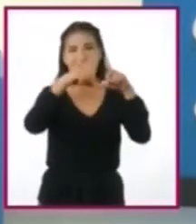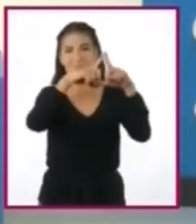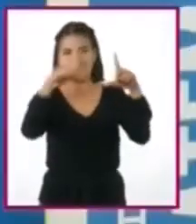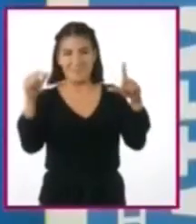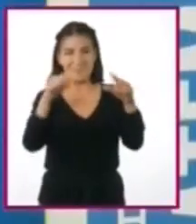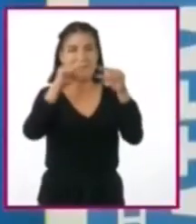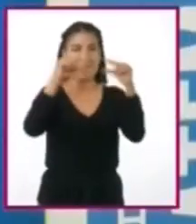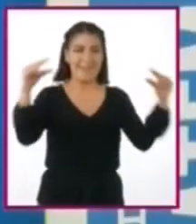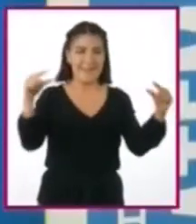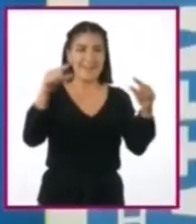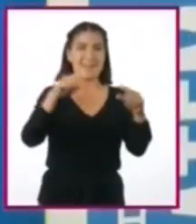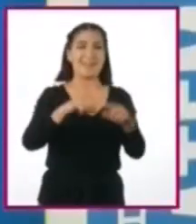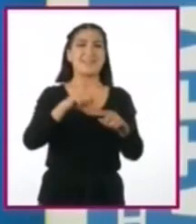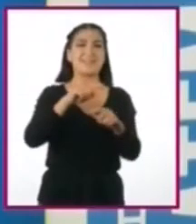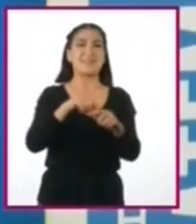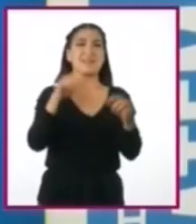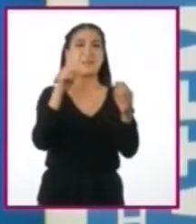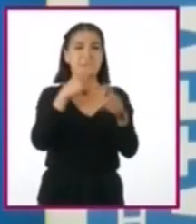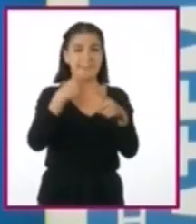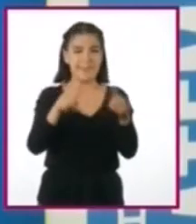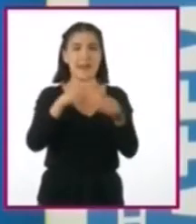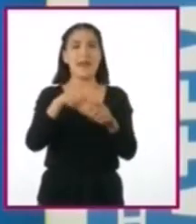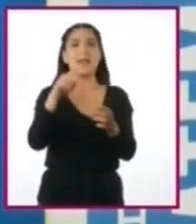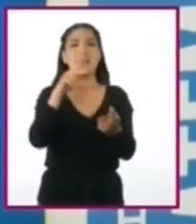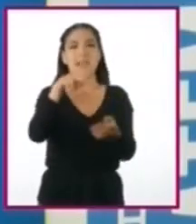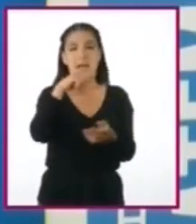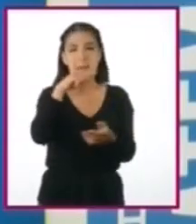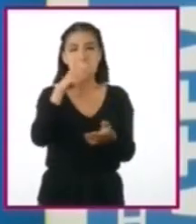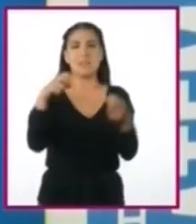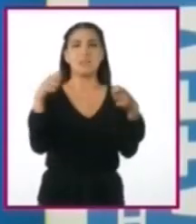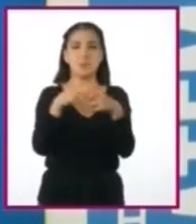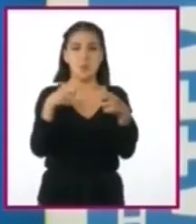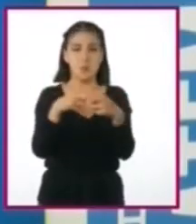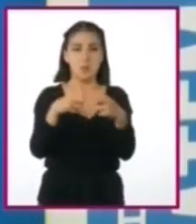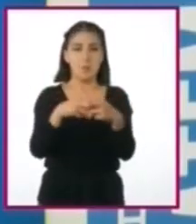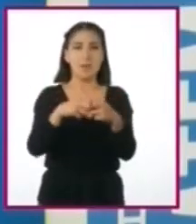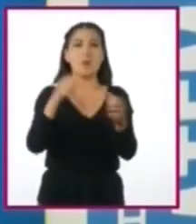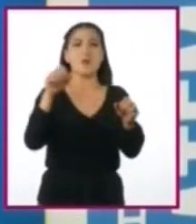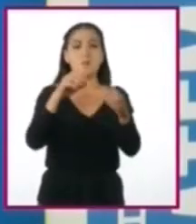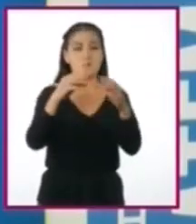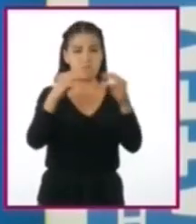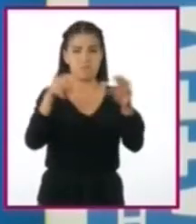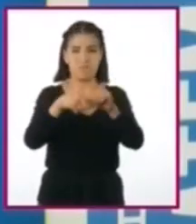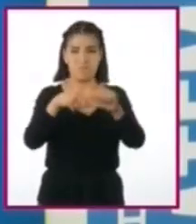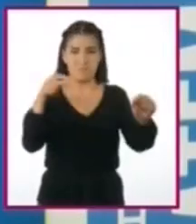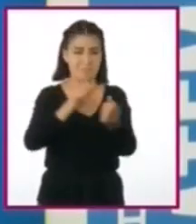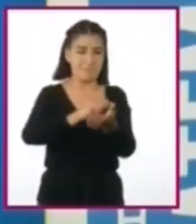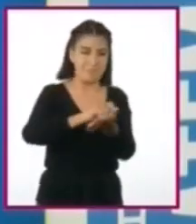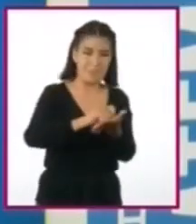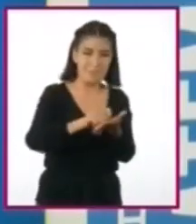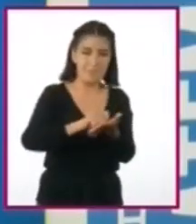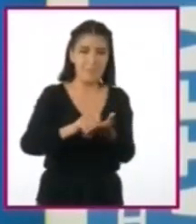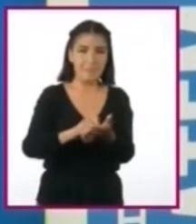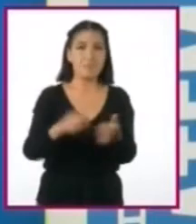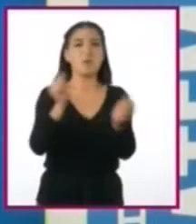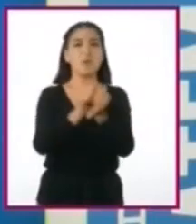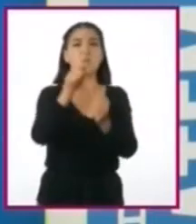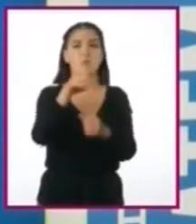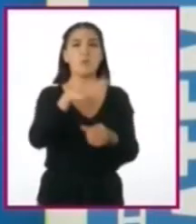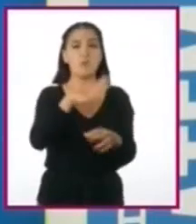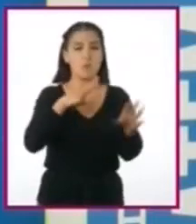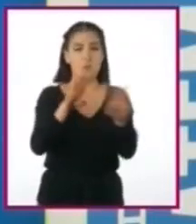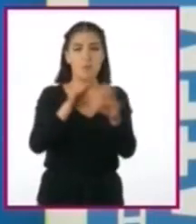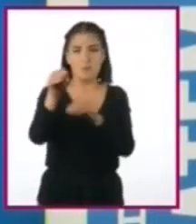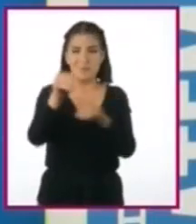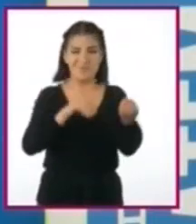clase. Marcador, lápiz y goma. Si cuentan con una aplicación de geometría dinámica, te